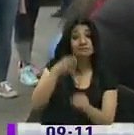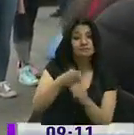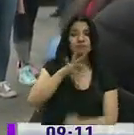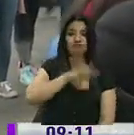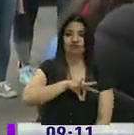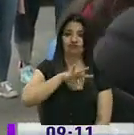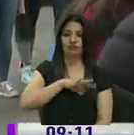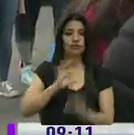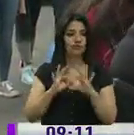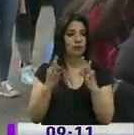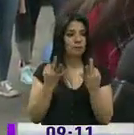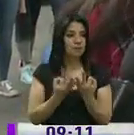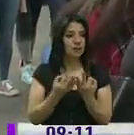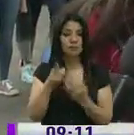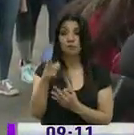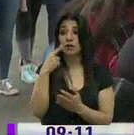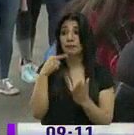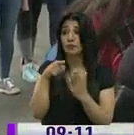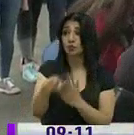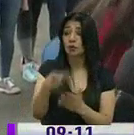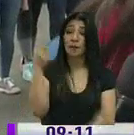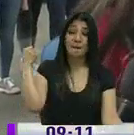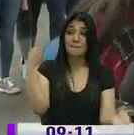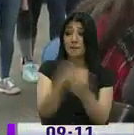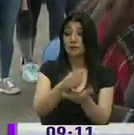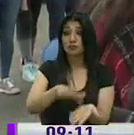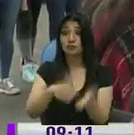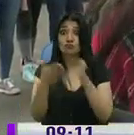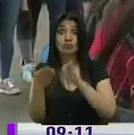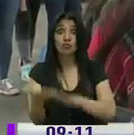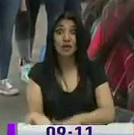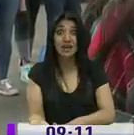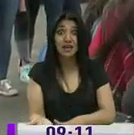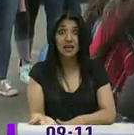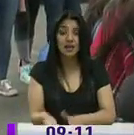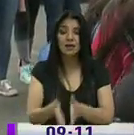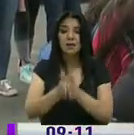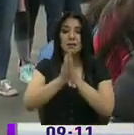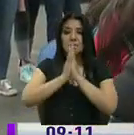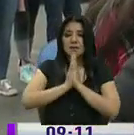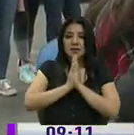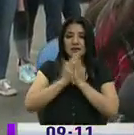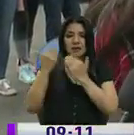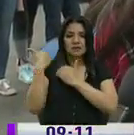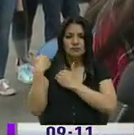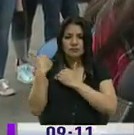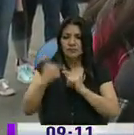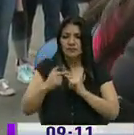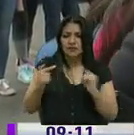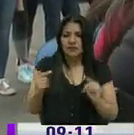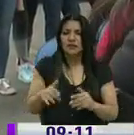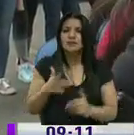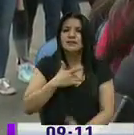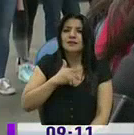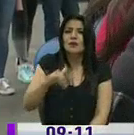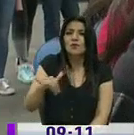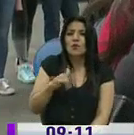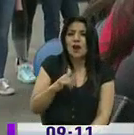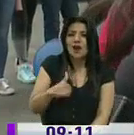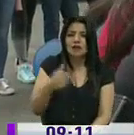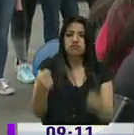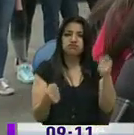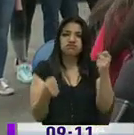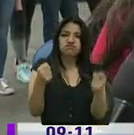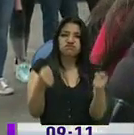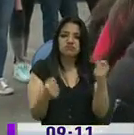familias que han tenido víctimas han sufrido algo y eso te llamé a tener una responsabilidad distinta de tu labor en el volante o